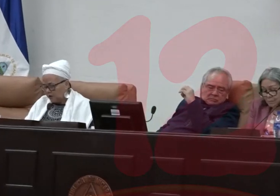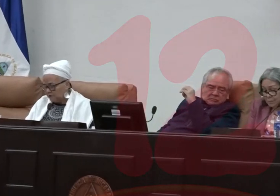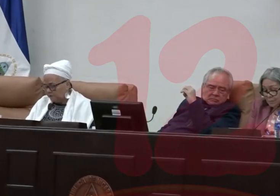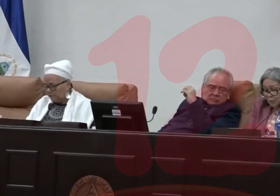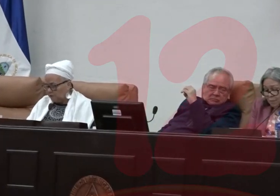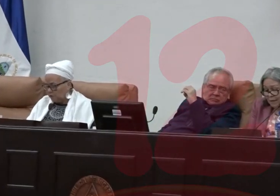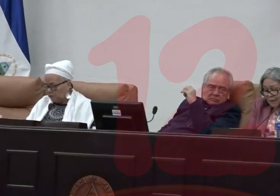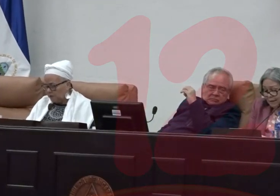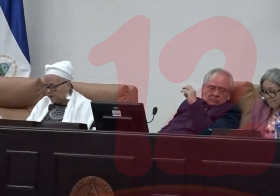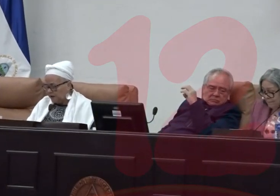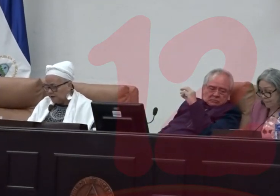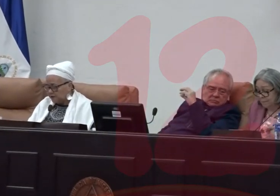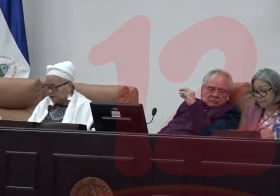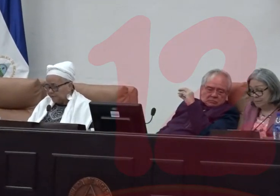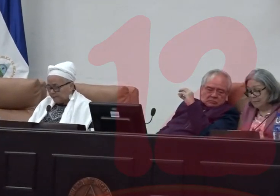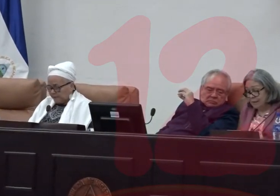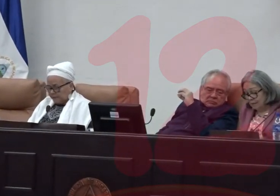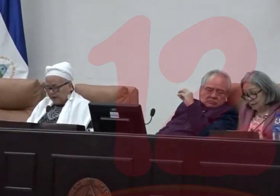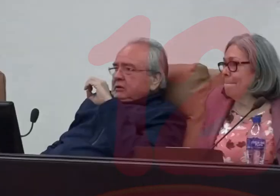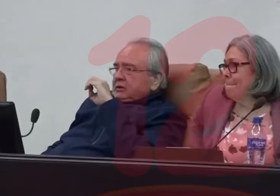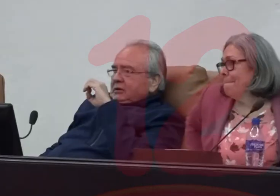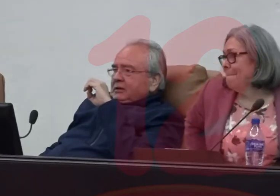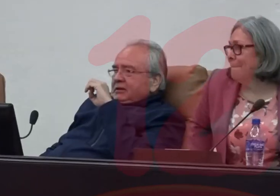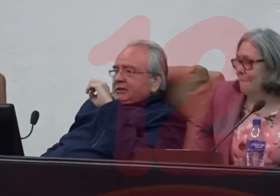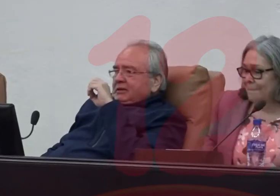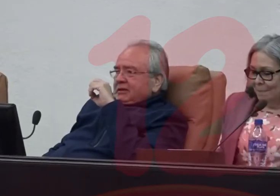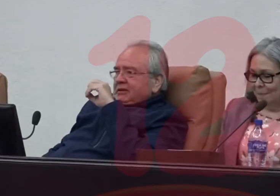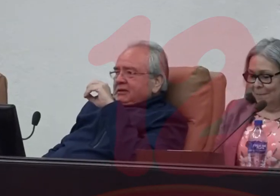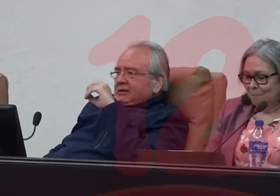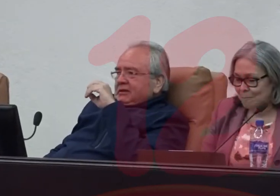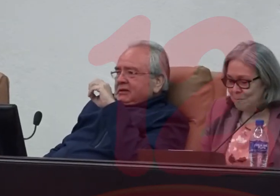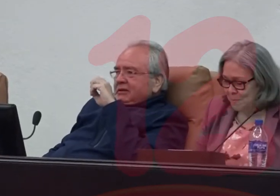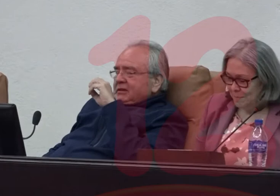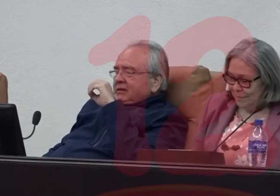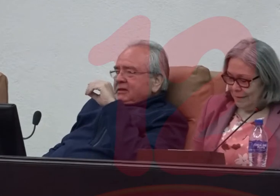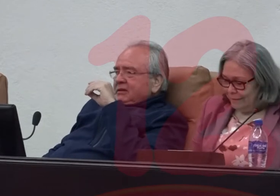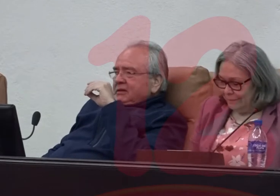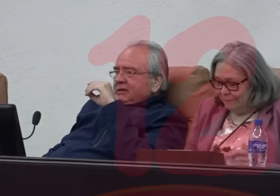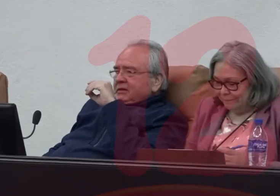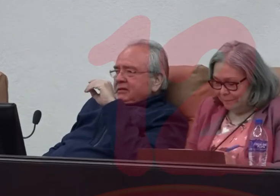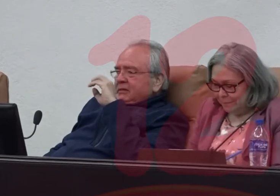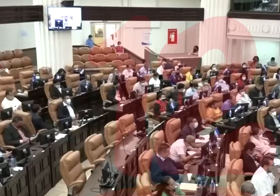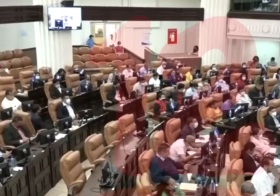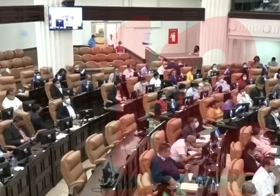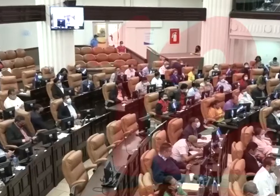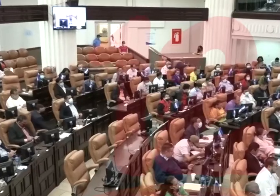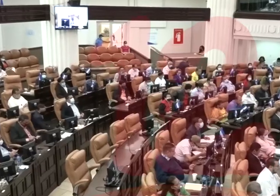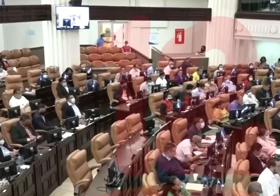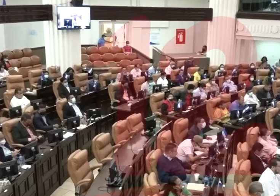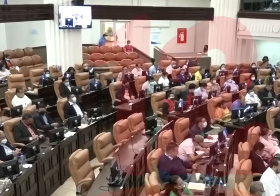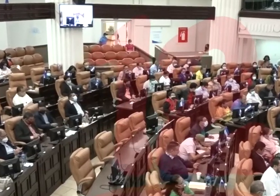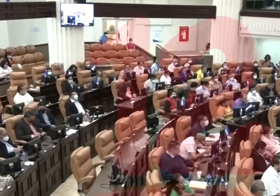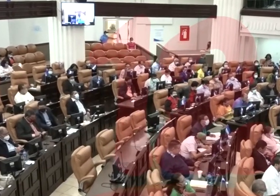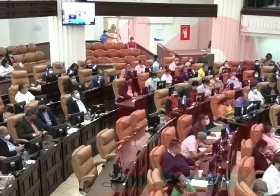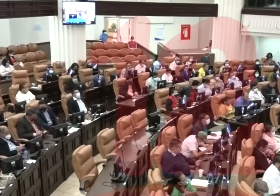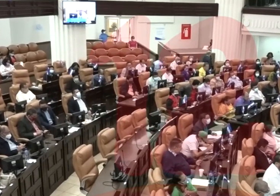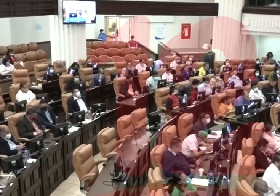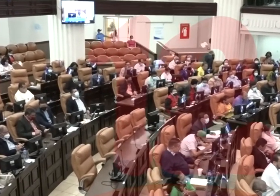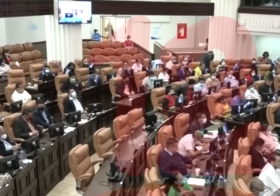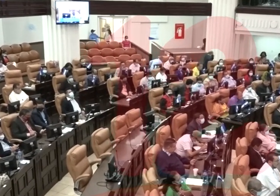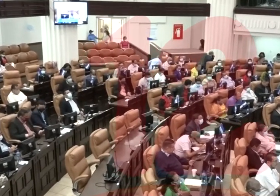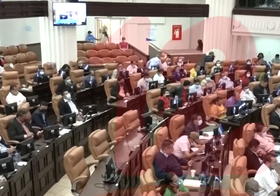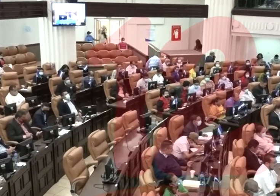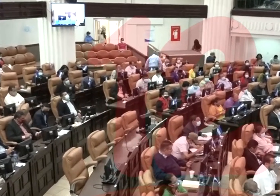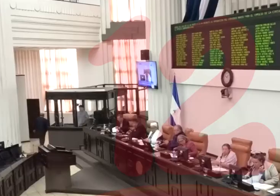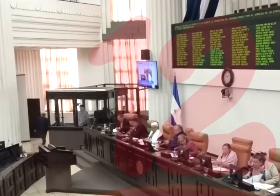El decreto establece que durante el periodo del 1 de julio hasta el 31 de diciembre podrán ingresar al territorio nacional con fines